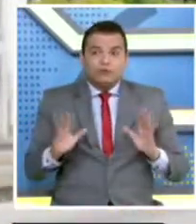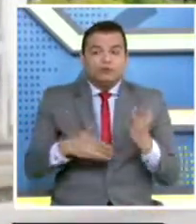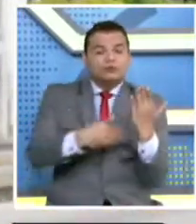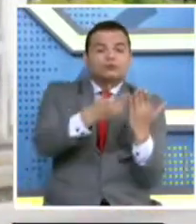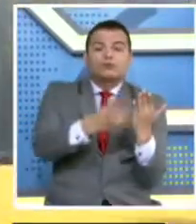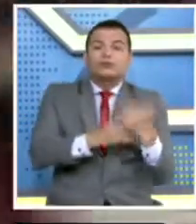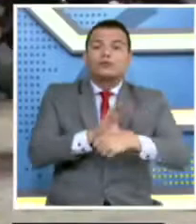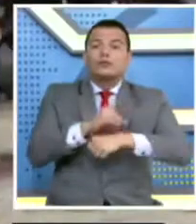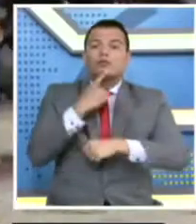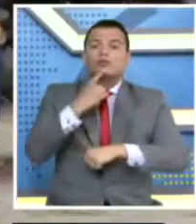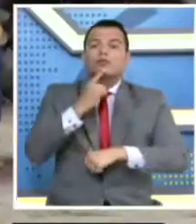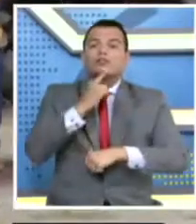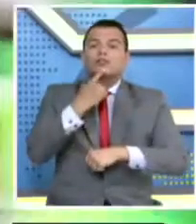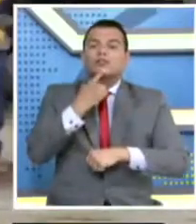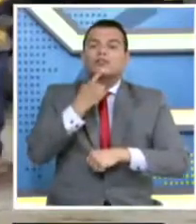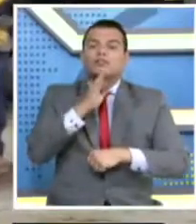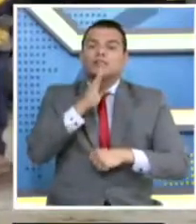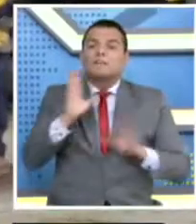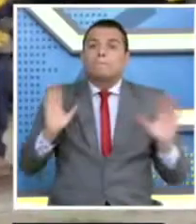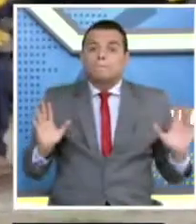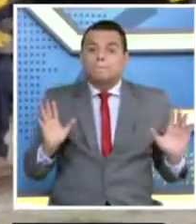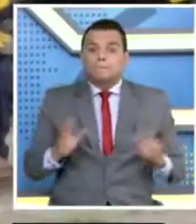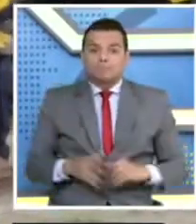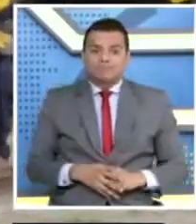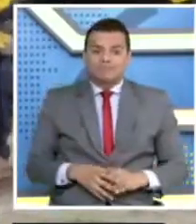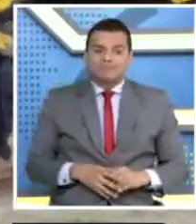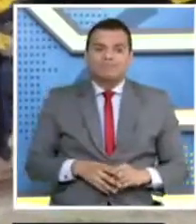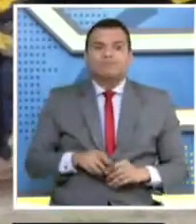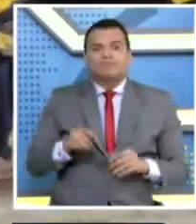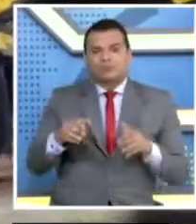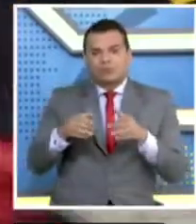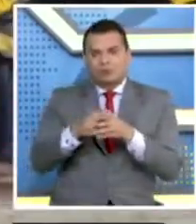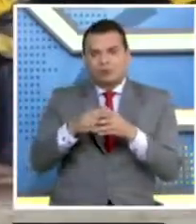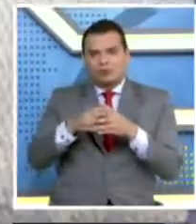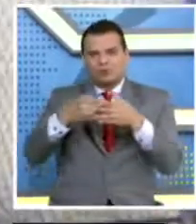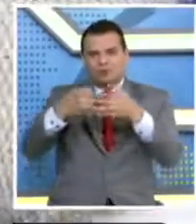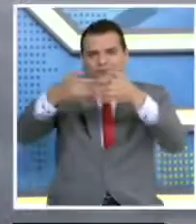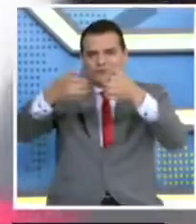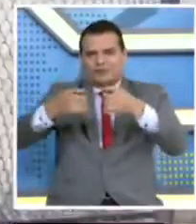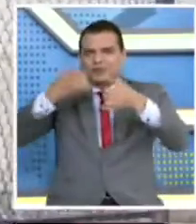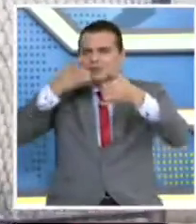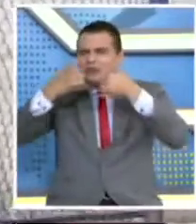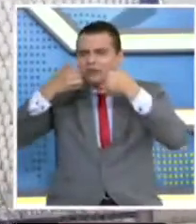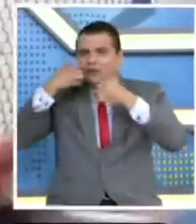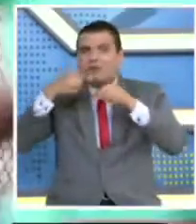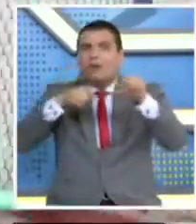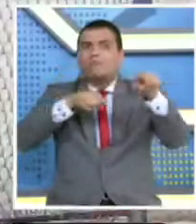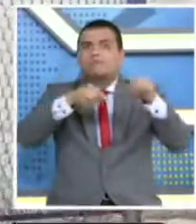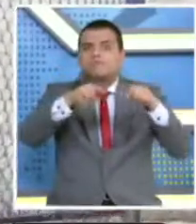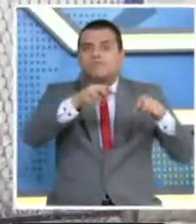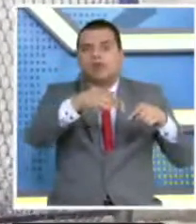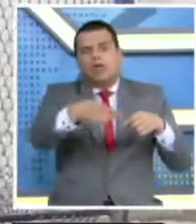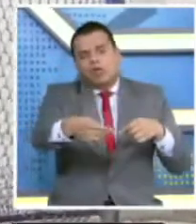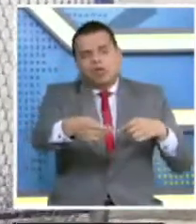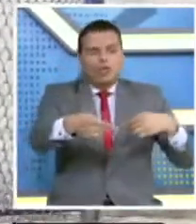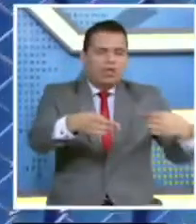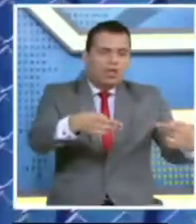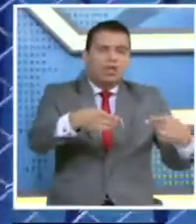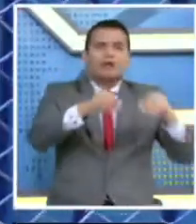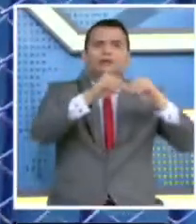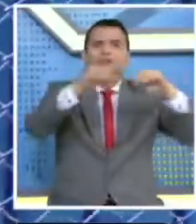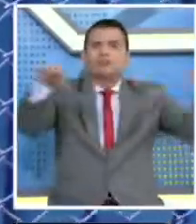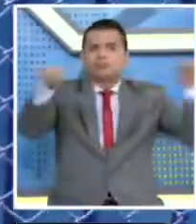fórmula médica. El drama sigue creciendo y es que a través de llamadas los reclusos han dicho que varios enfermos se encuentran tirados en el suelo y que el brote